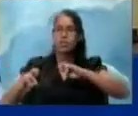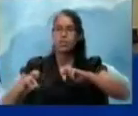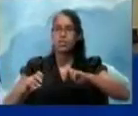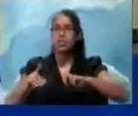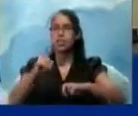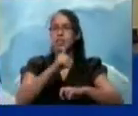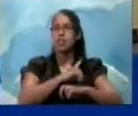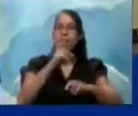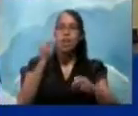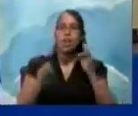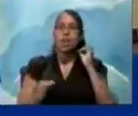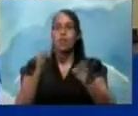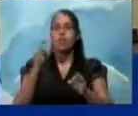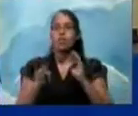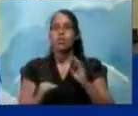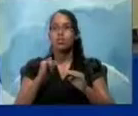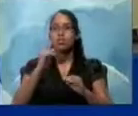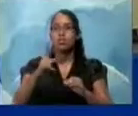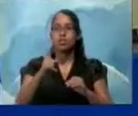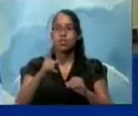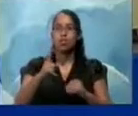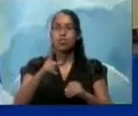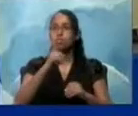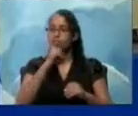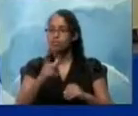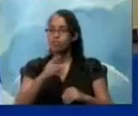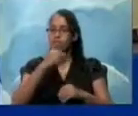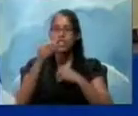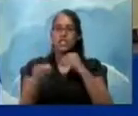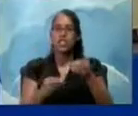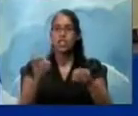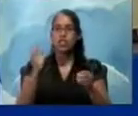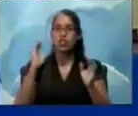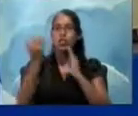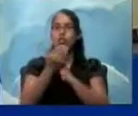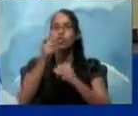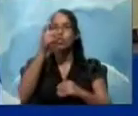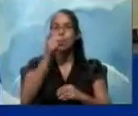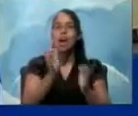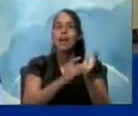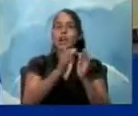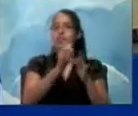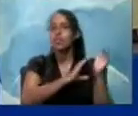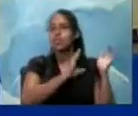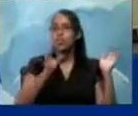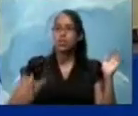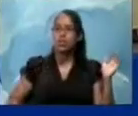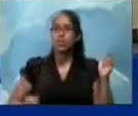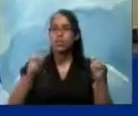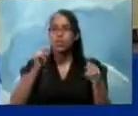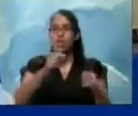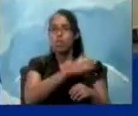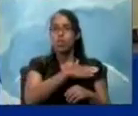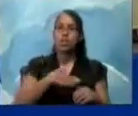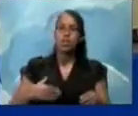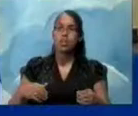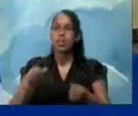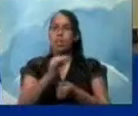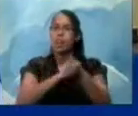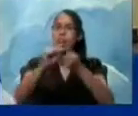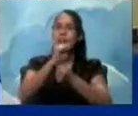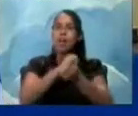del juicio injusto que se hizo contra Jesús? Y ellos quieren lavar